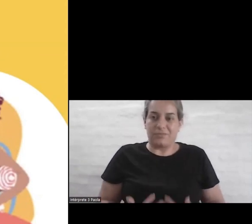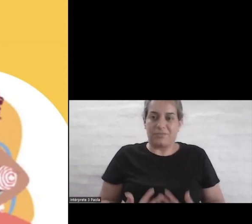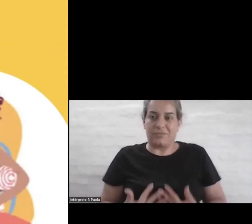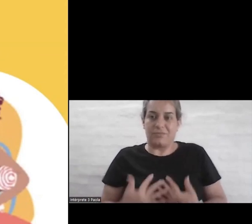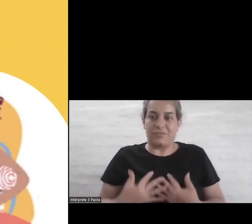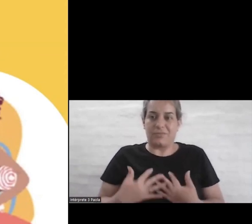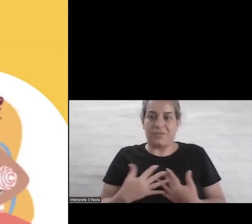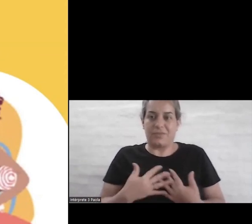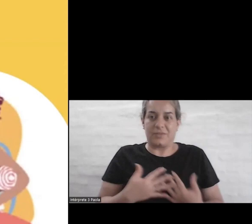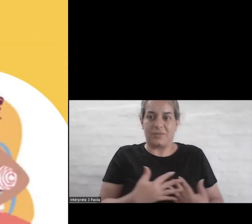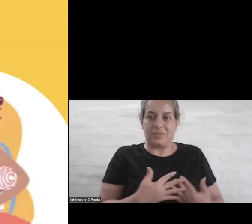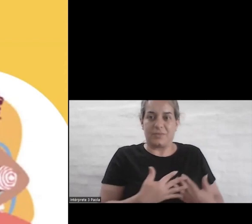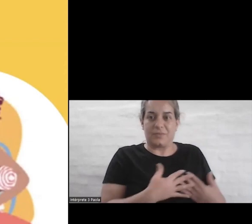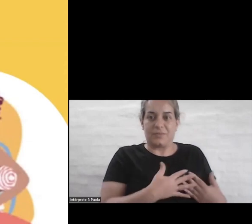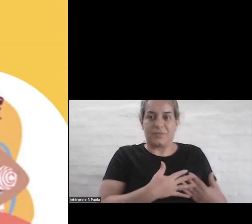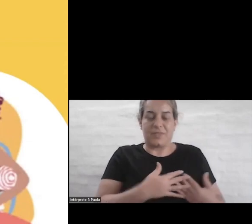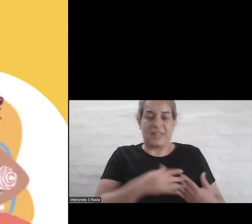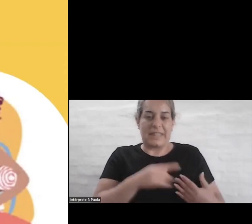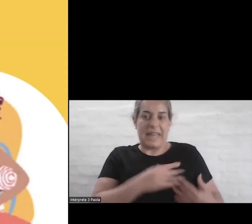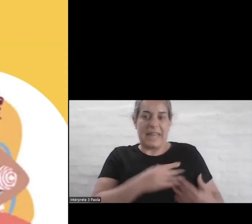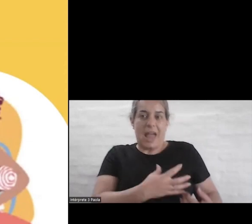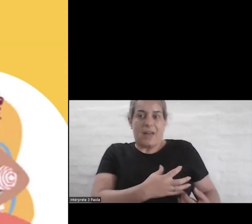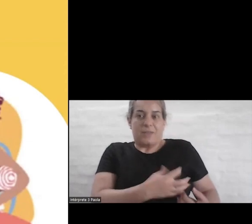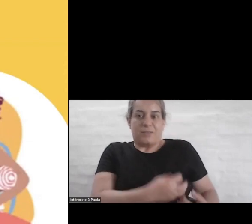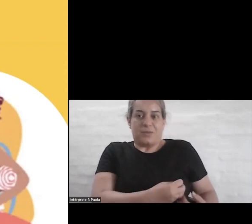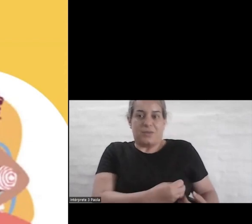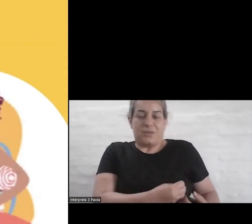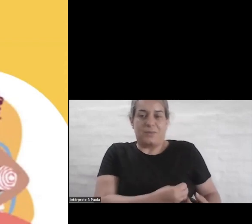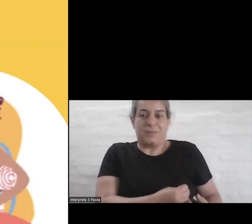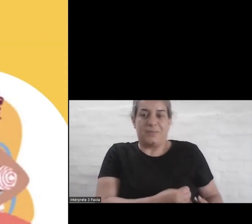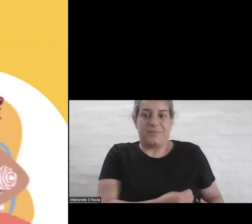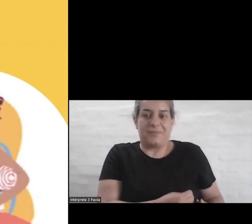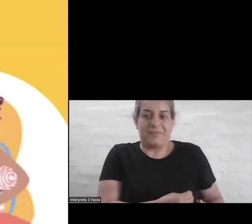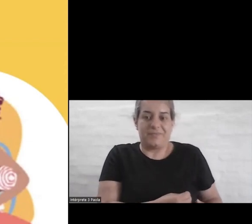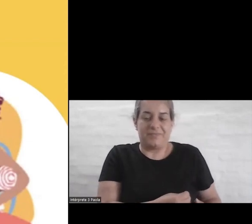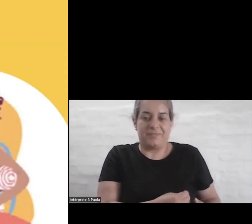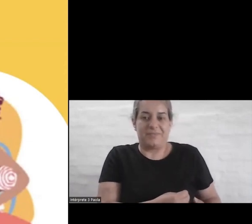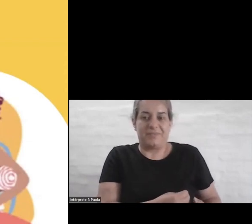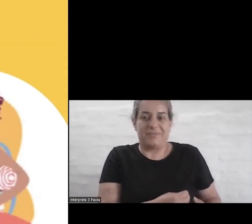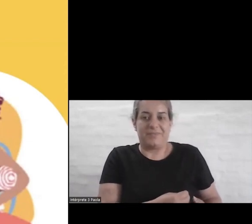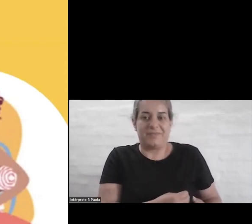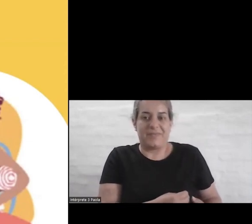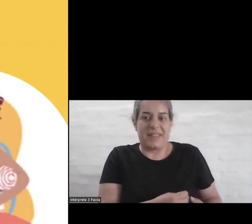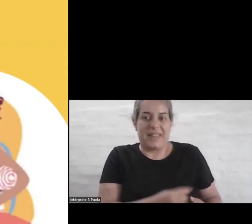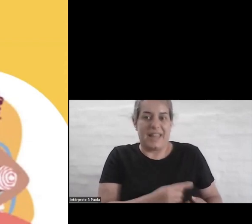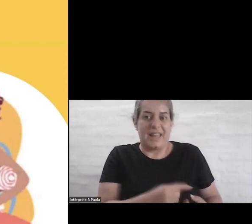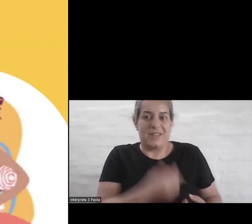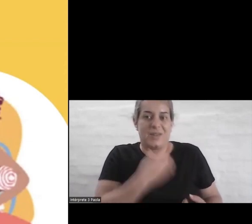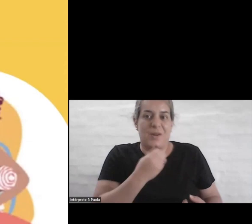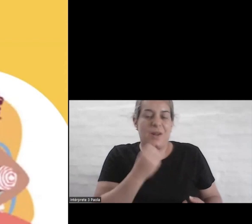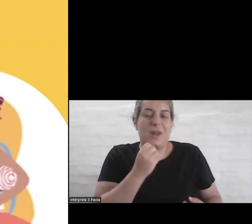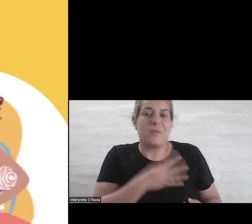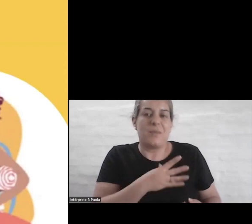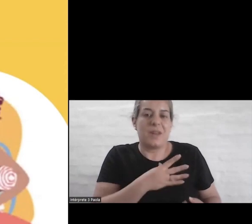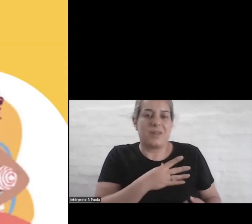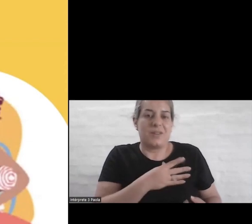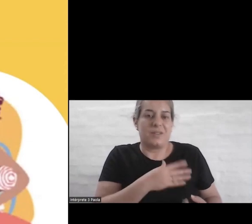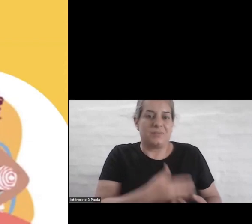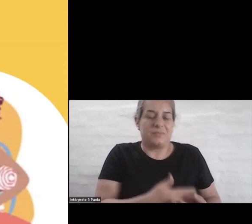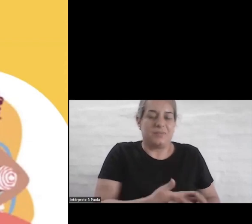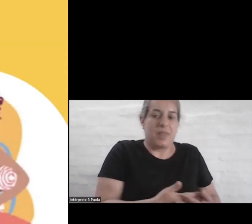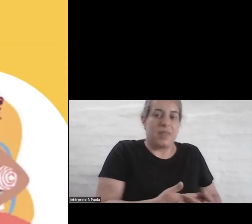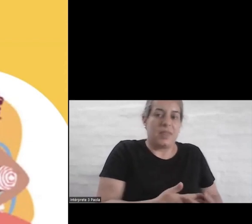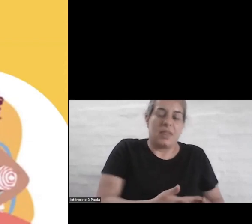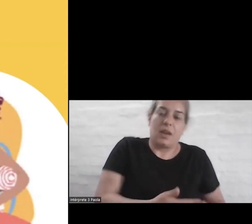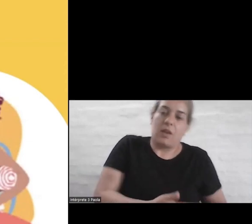y realiza el agarre. Esto es ideal para realizar pues un agarre espontáneo. Tumbado o recostada de lado,